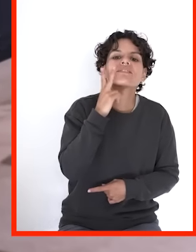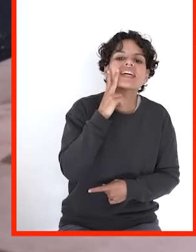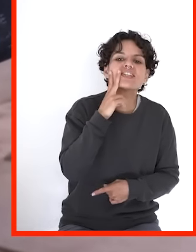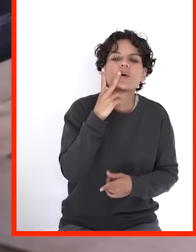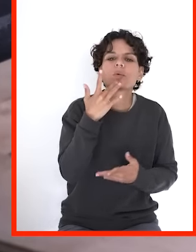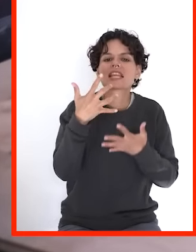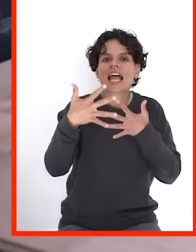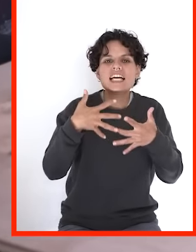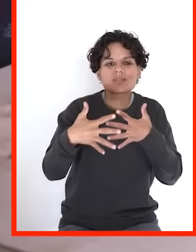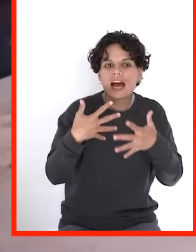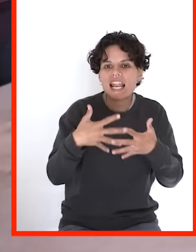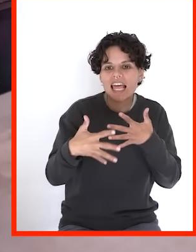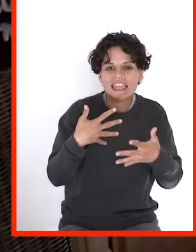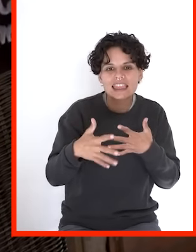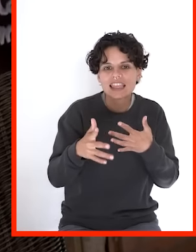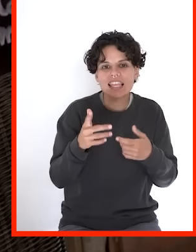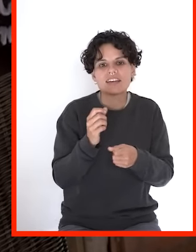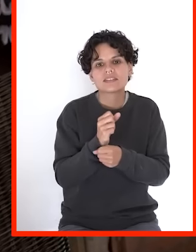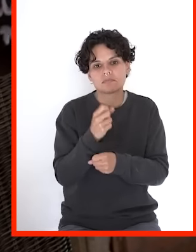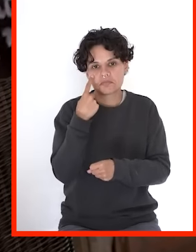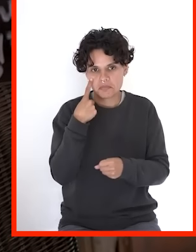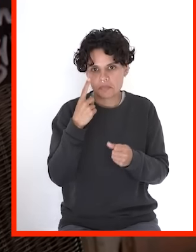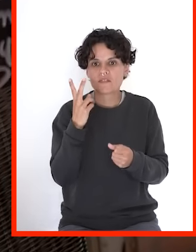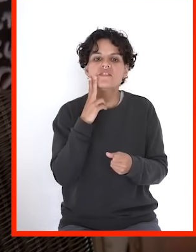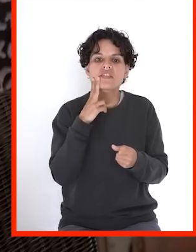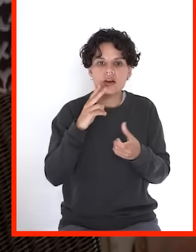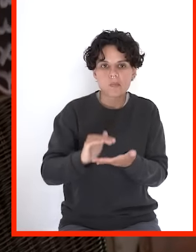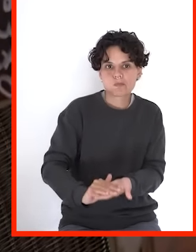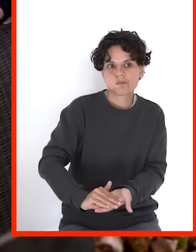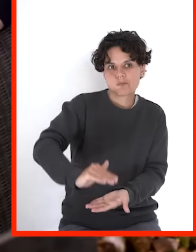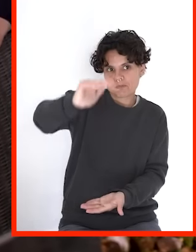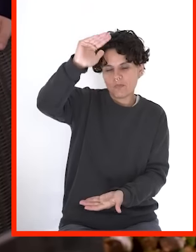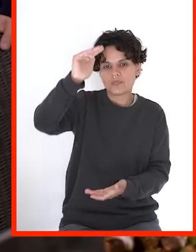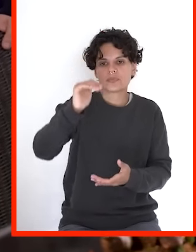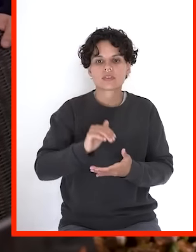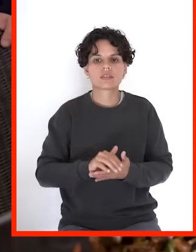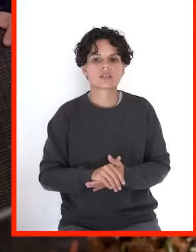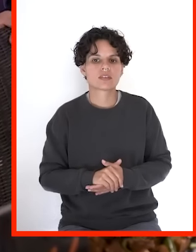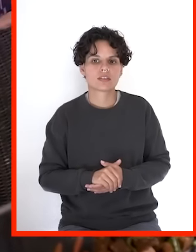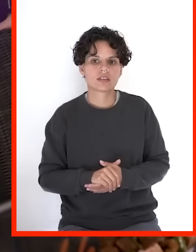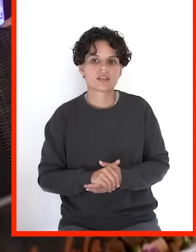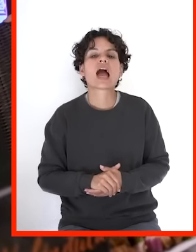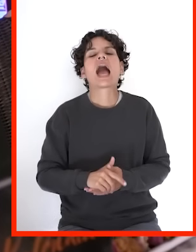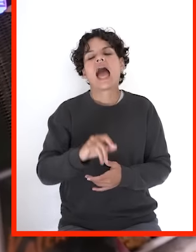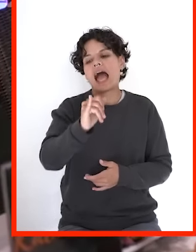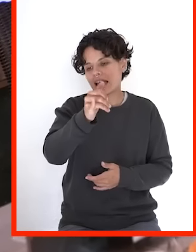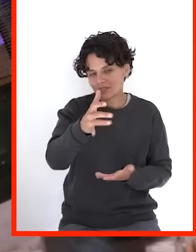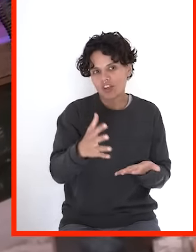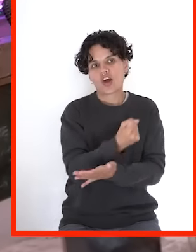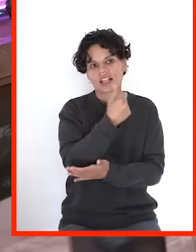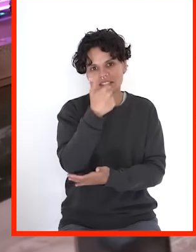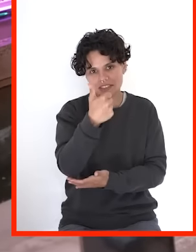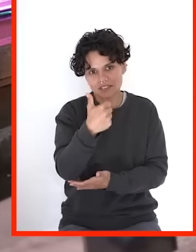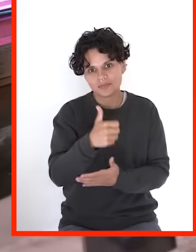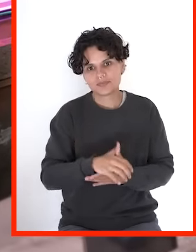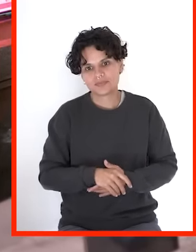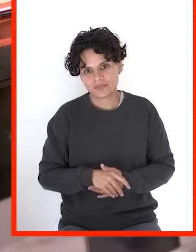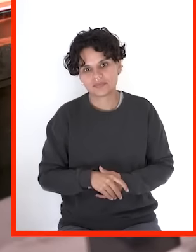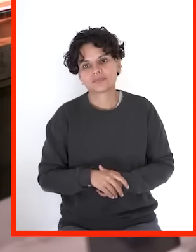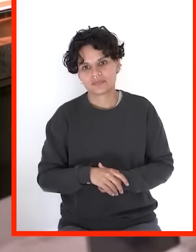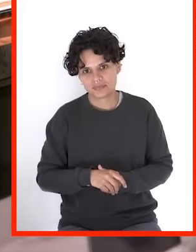transparencia. Nivelemos. Dásame el vino, weón. Ahí. Dale. No puede fallar la weón. Ahí sí. ¡Bravo!